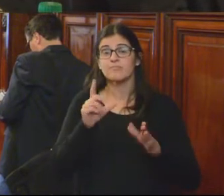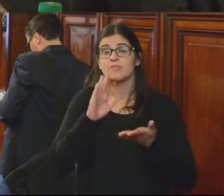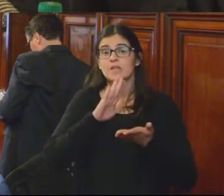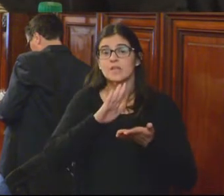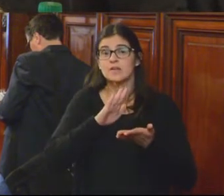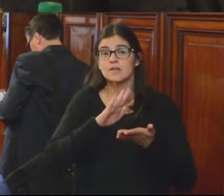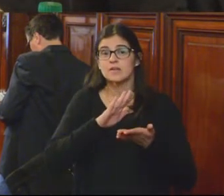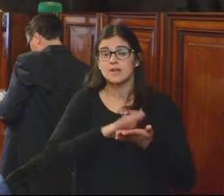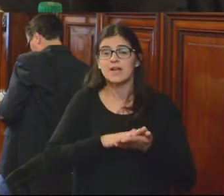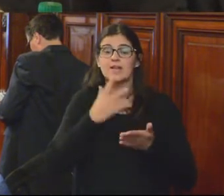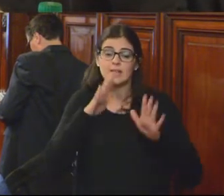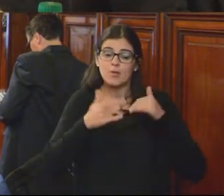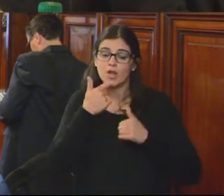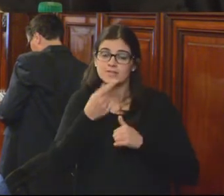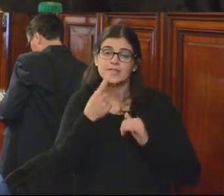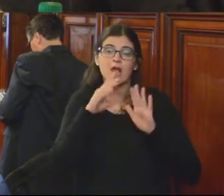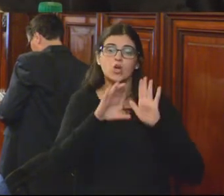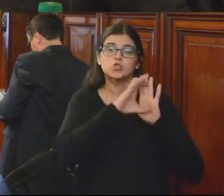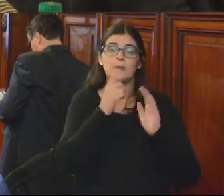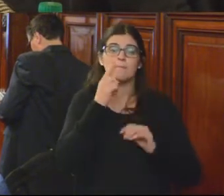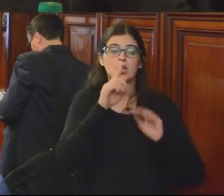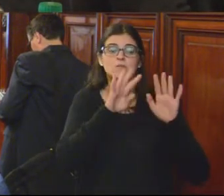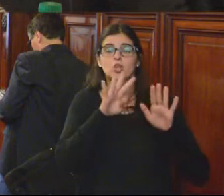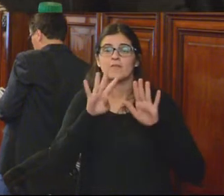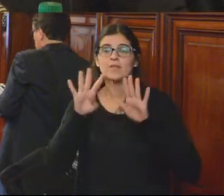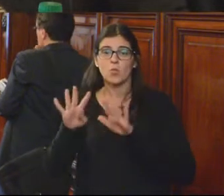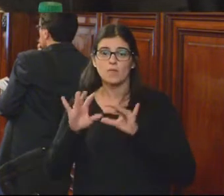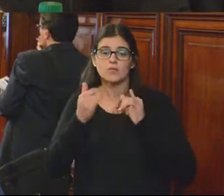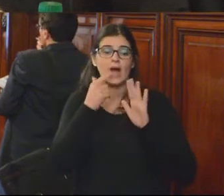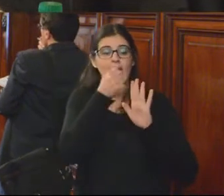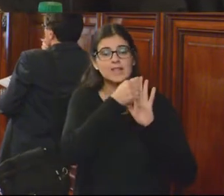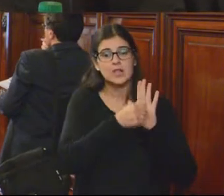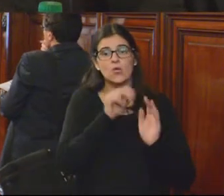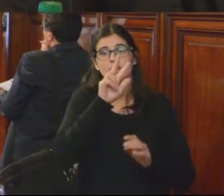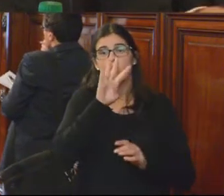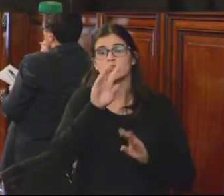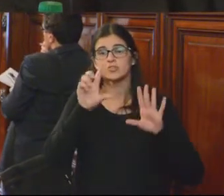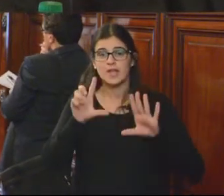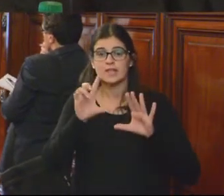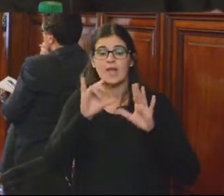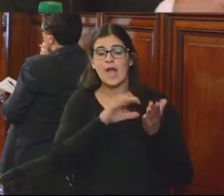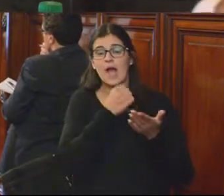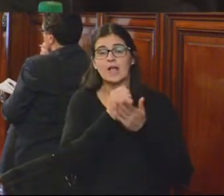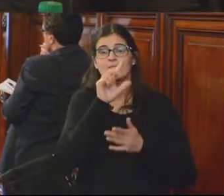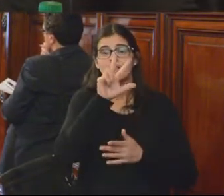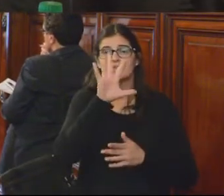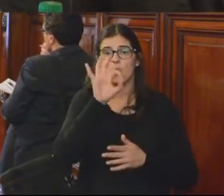además, según lo establece la Constitución de 1999, en sus artículos 347 al 350.